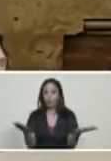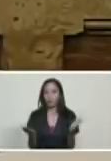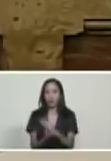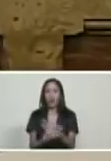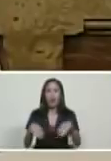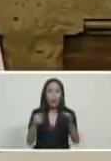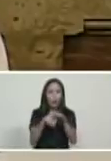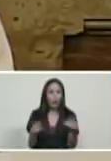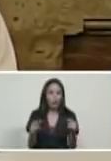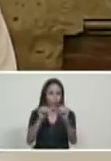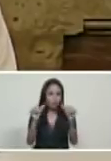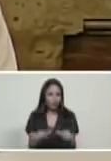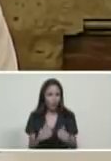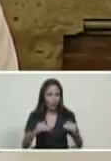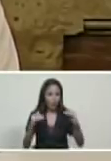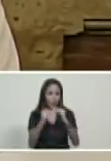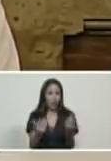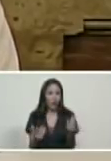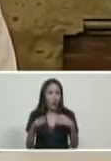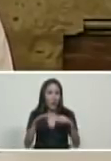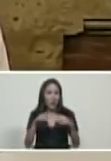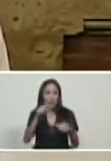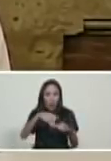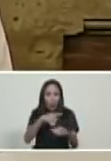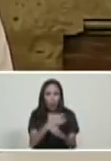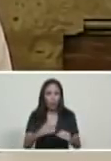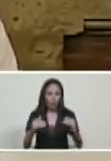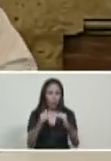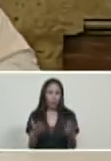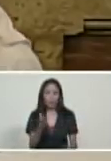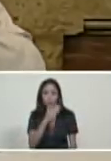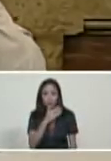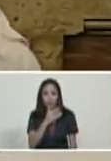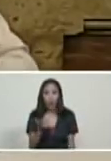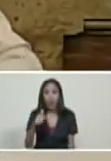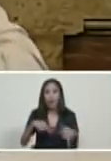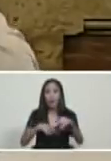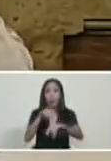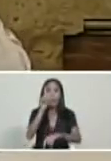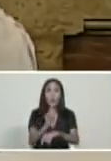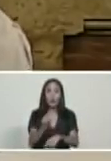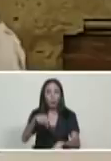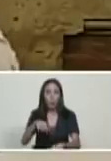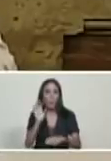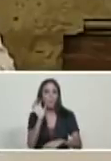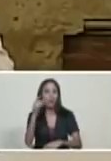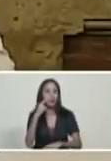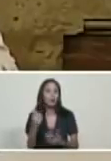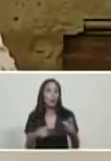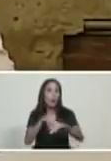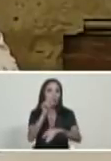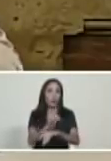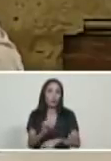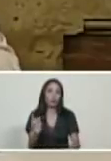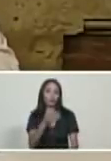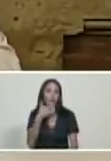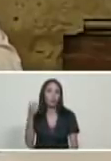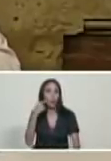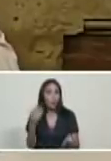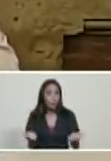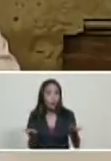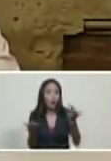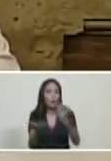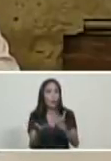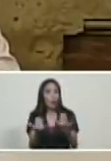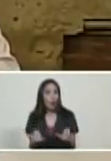otro sistema de ahorro más actualizado. El ahorro en oro y el ahorro en Petro, y le insisto a la familia venezolana, en épocas